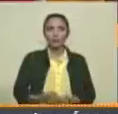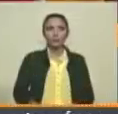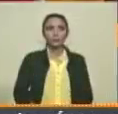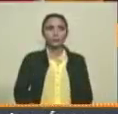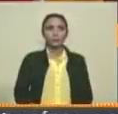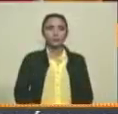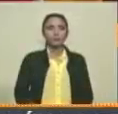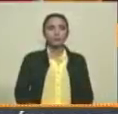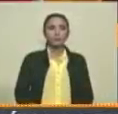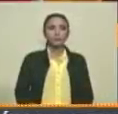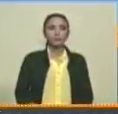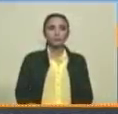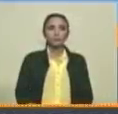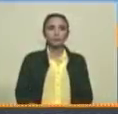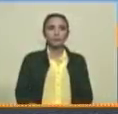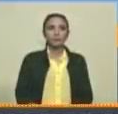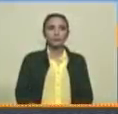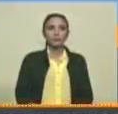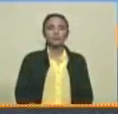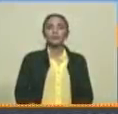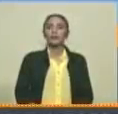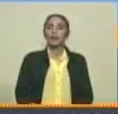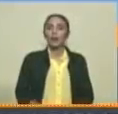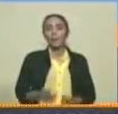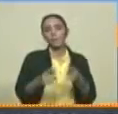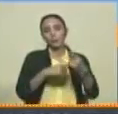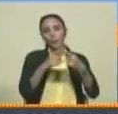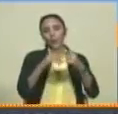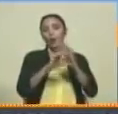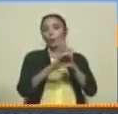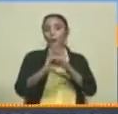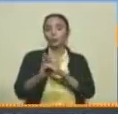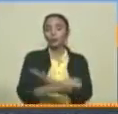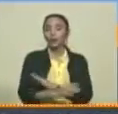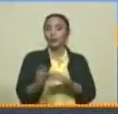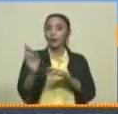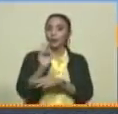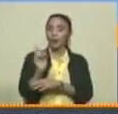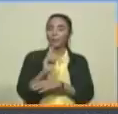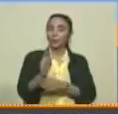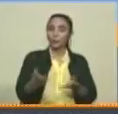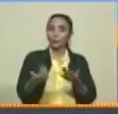Lo primero, a la constituyente le voy a pedir algo inmediato.